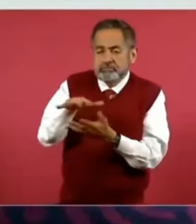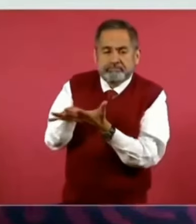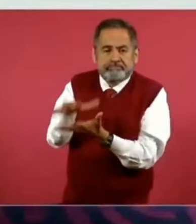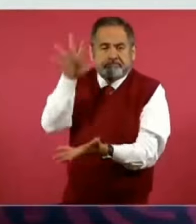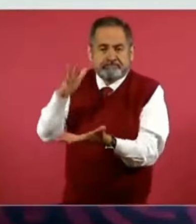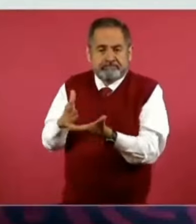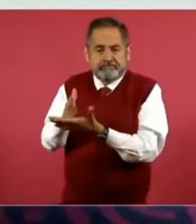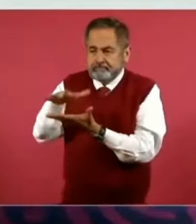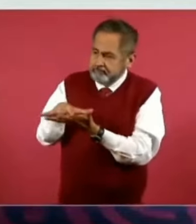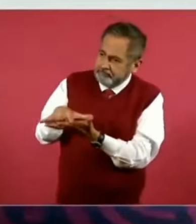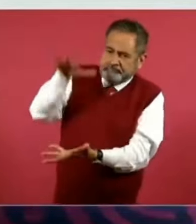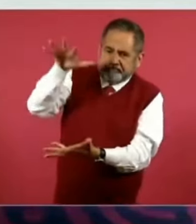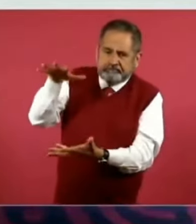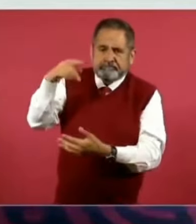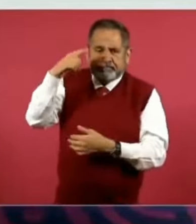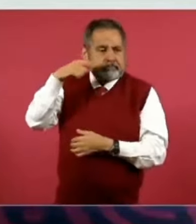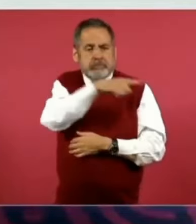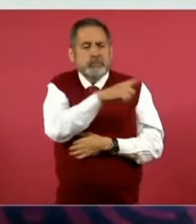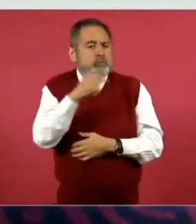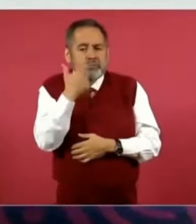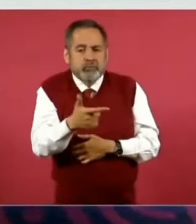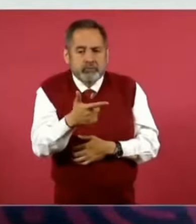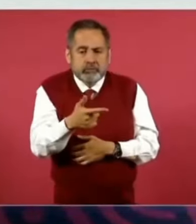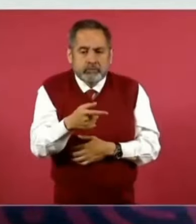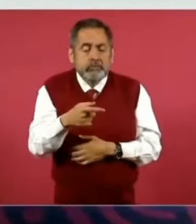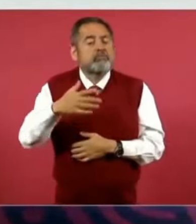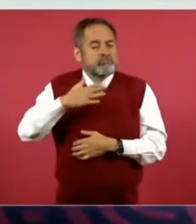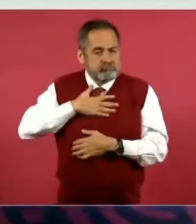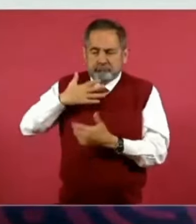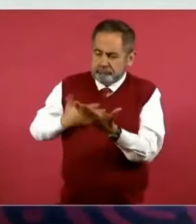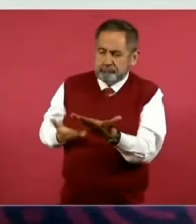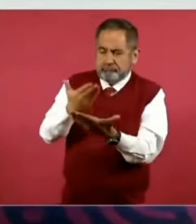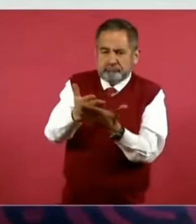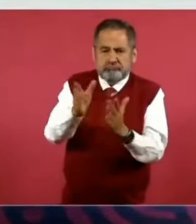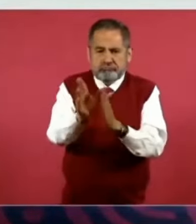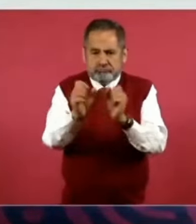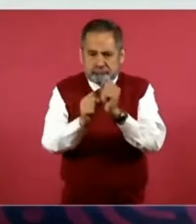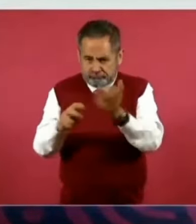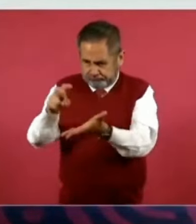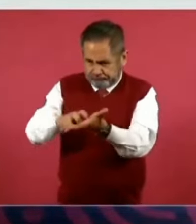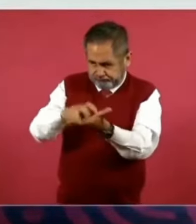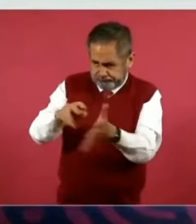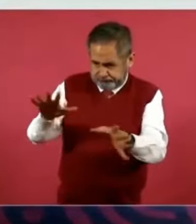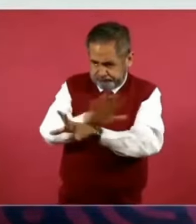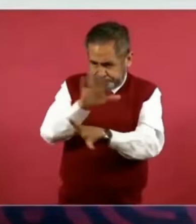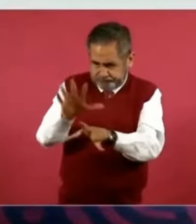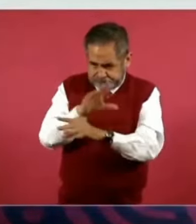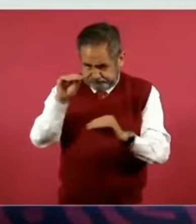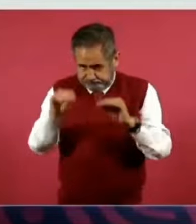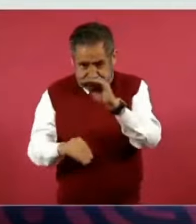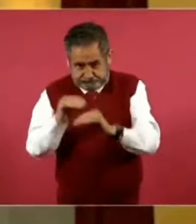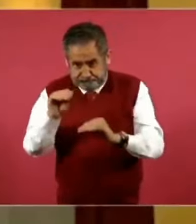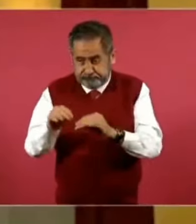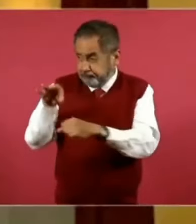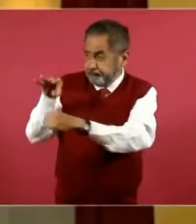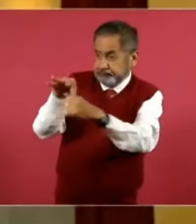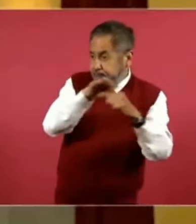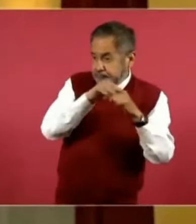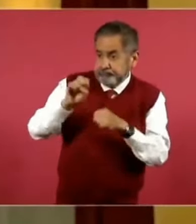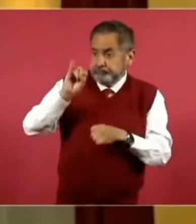mayoría para poder reformar la Constitución Porque si se reforma la Constitución